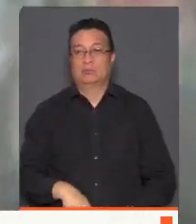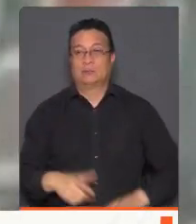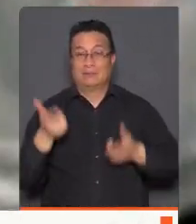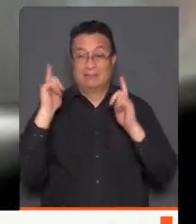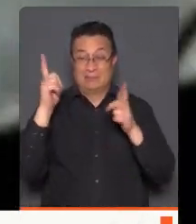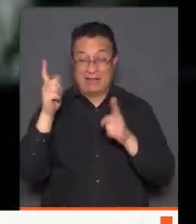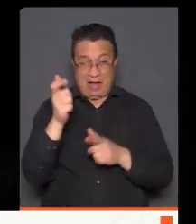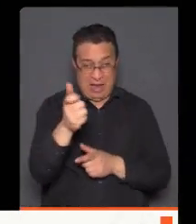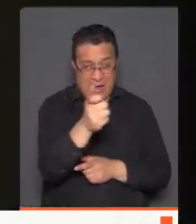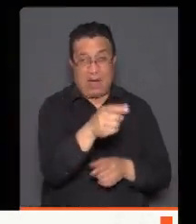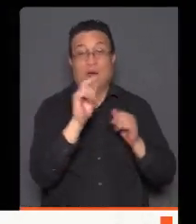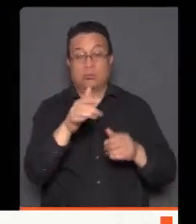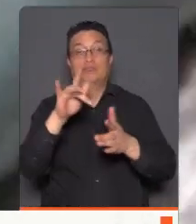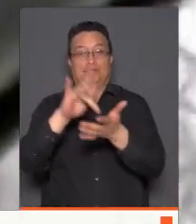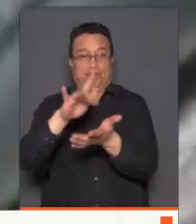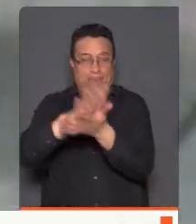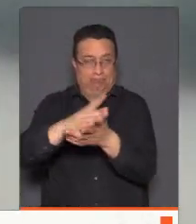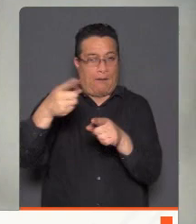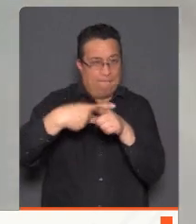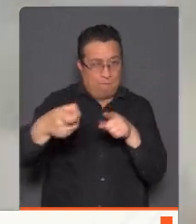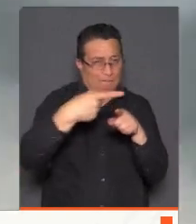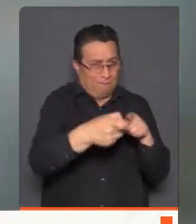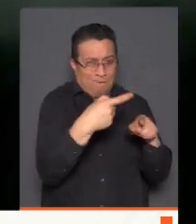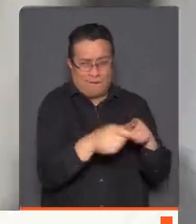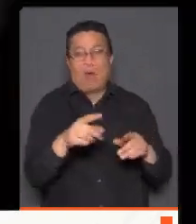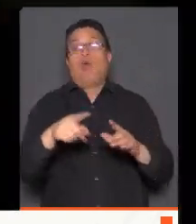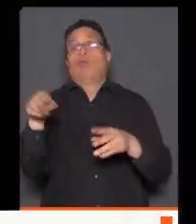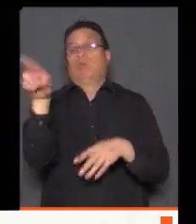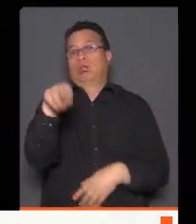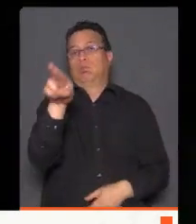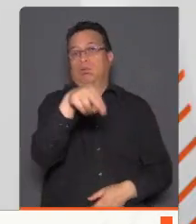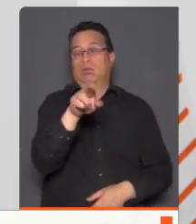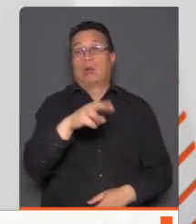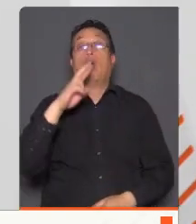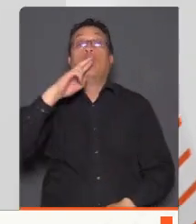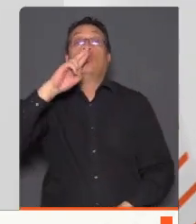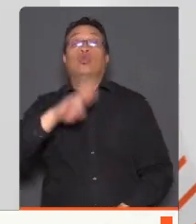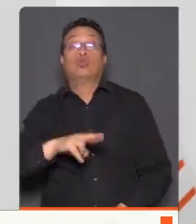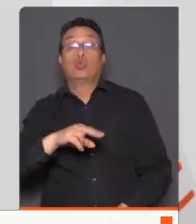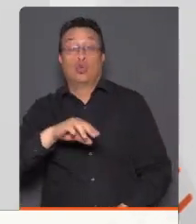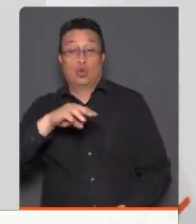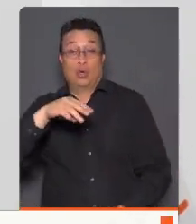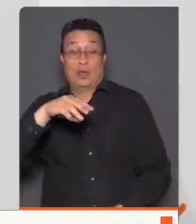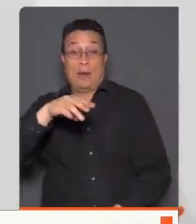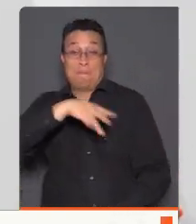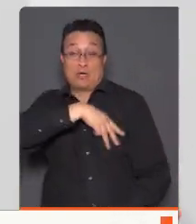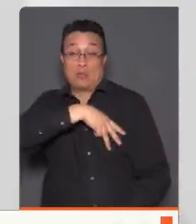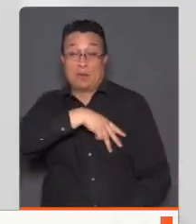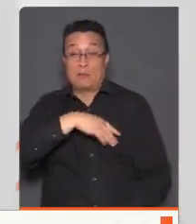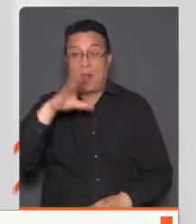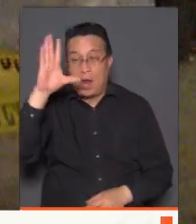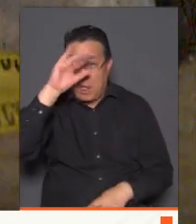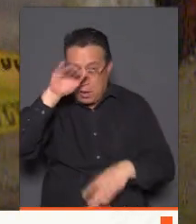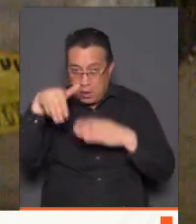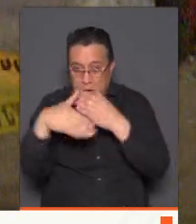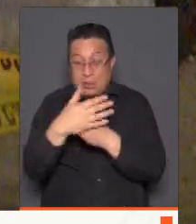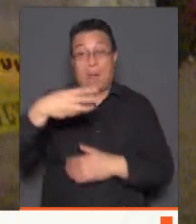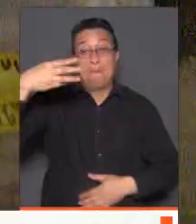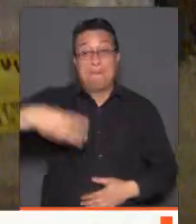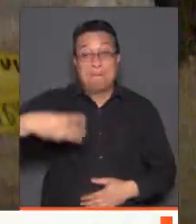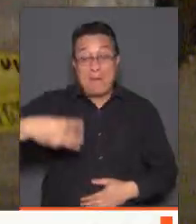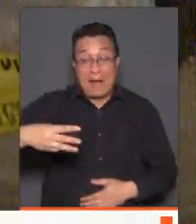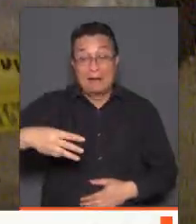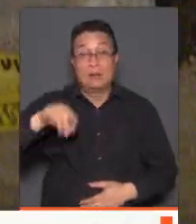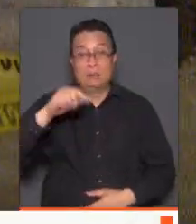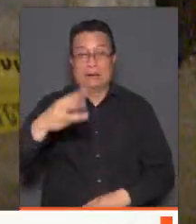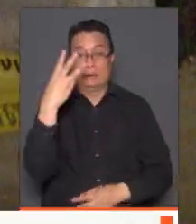Ajustes de cuentas que cada vez son más reiterados. En la zona sur de la región metropolitana, la noche y madrugada de este martes hubo 3 de